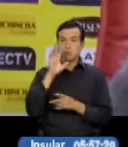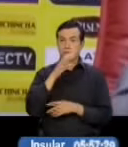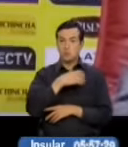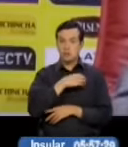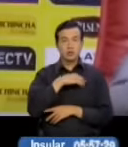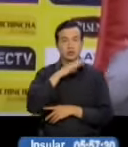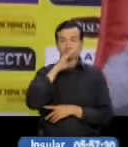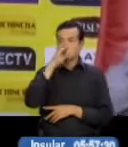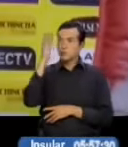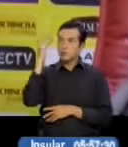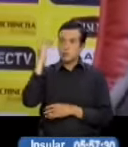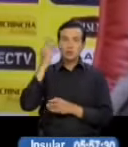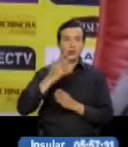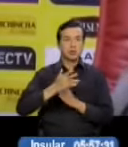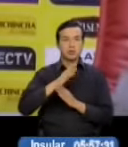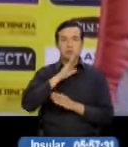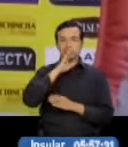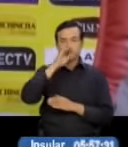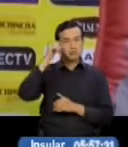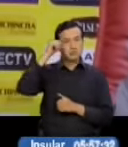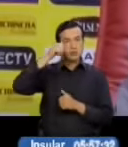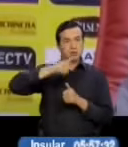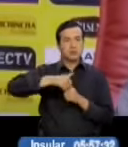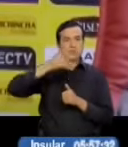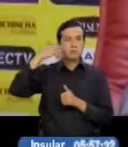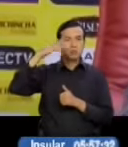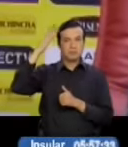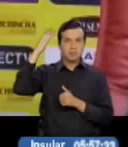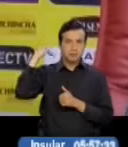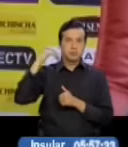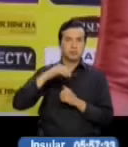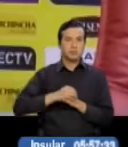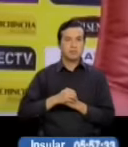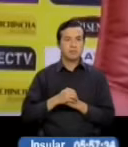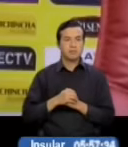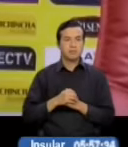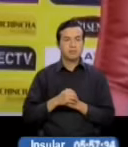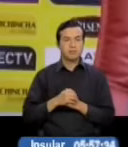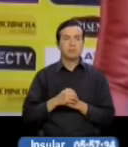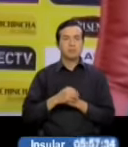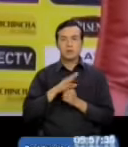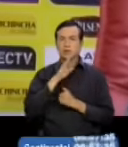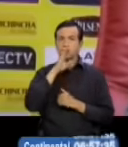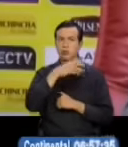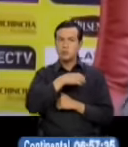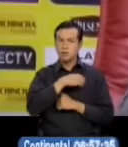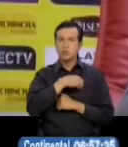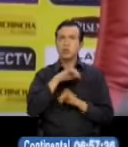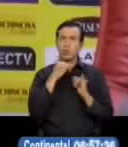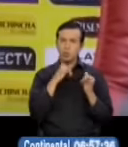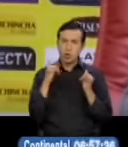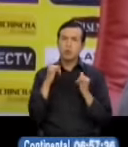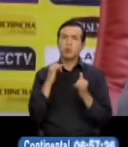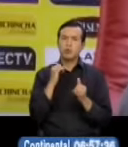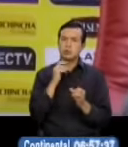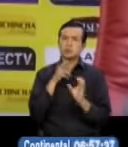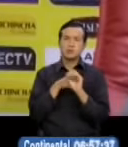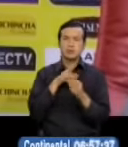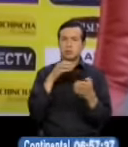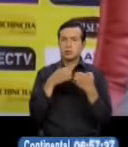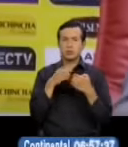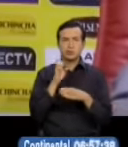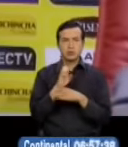por historia, desde que yo estoy con razonamiento, ha tenido varios jugadores integrantes en